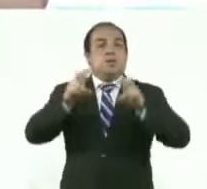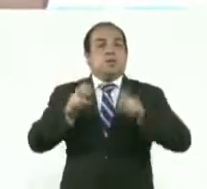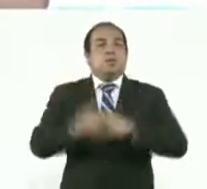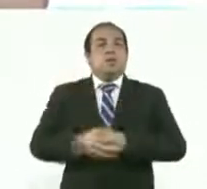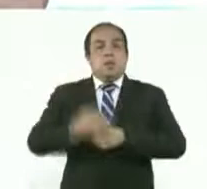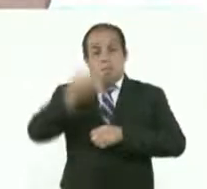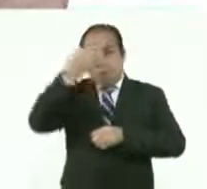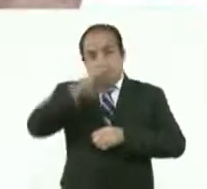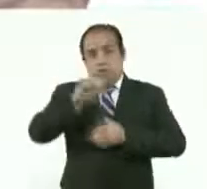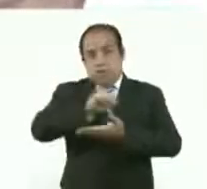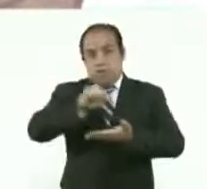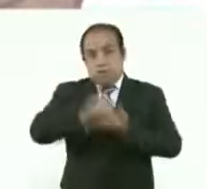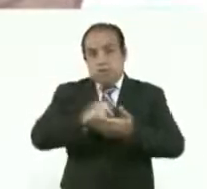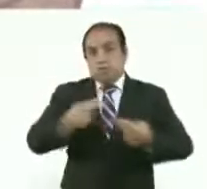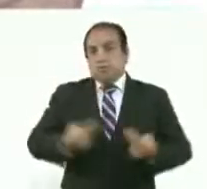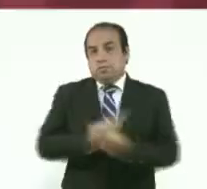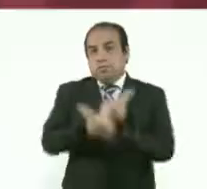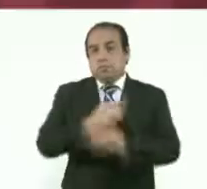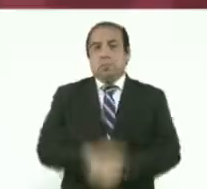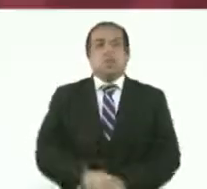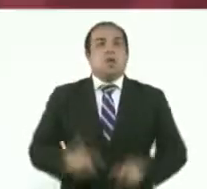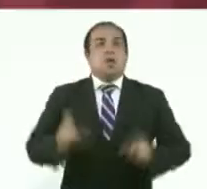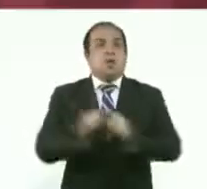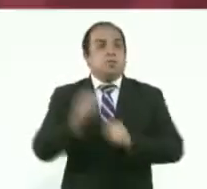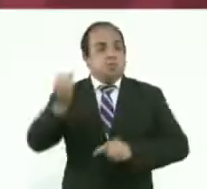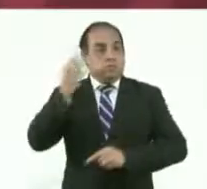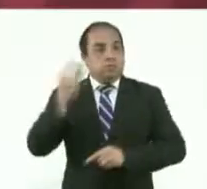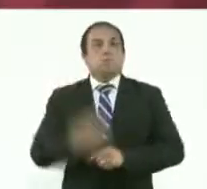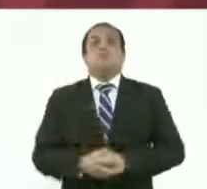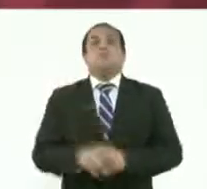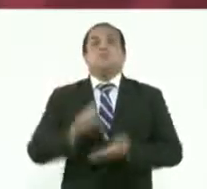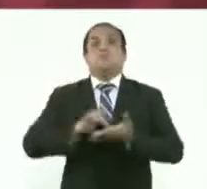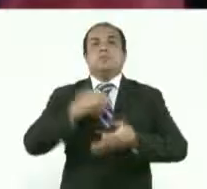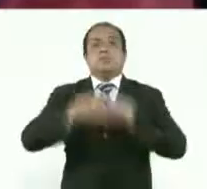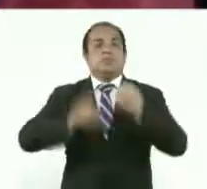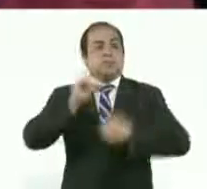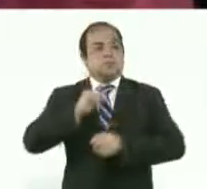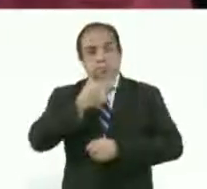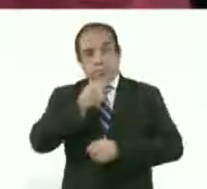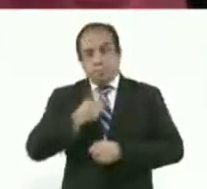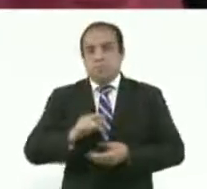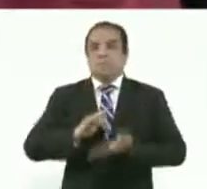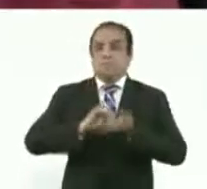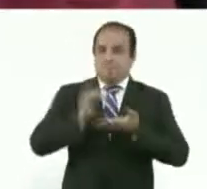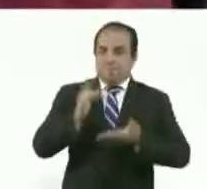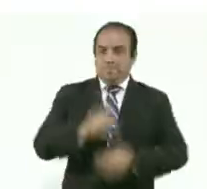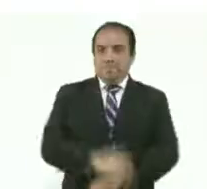la falsificación de actas. Concluimos con la conferencia de prensa. Gracias a todos. Gracias.